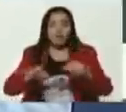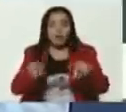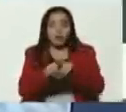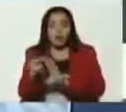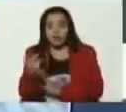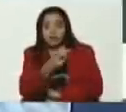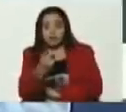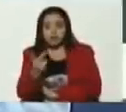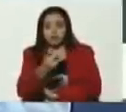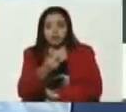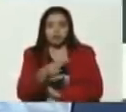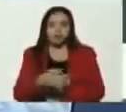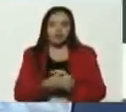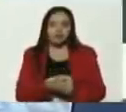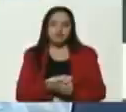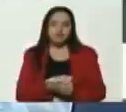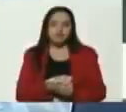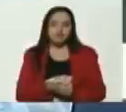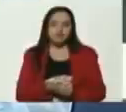casos.